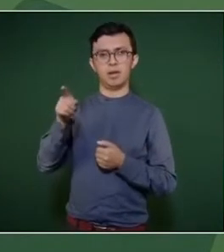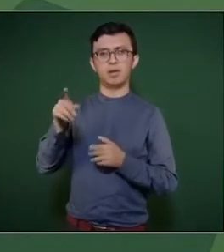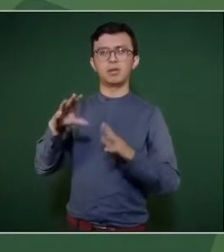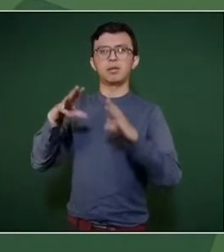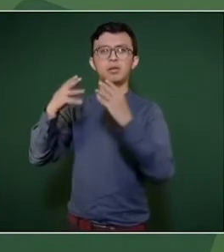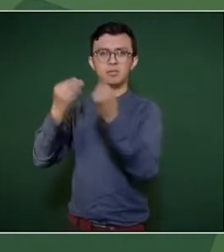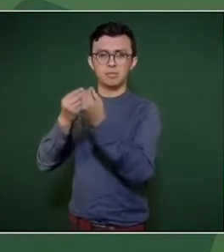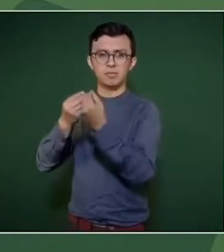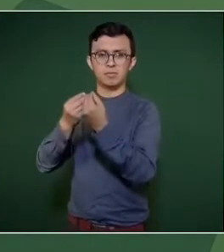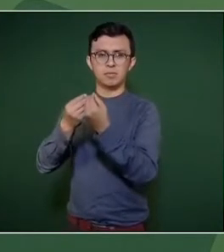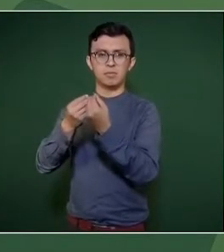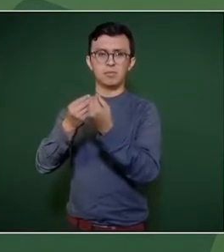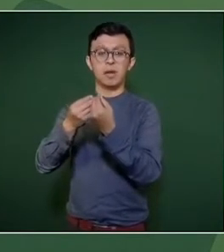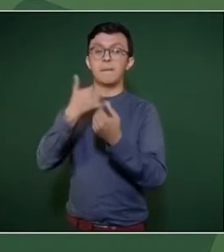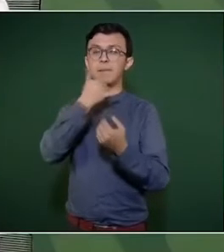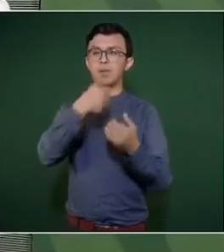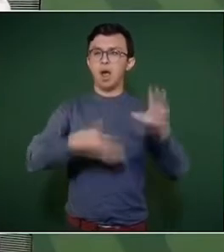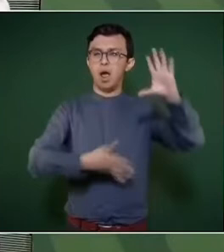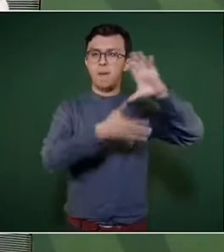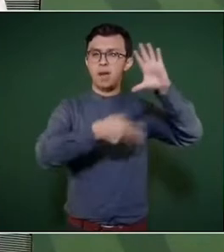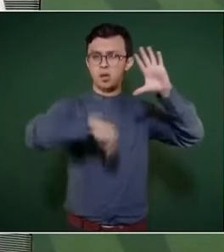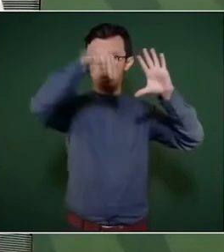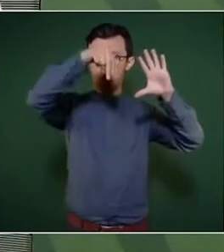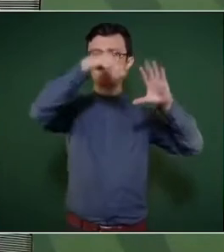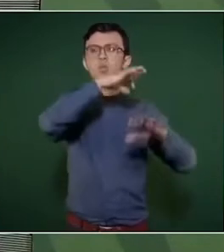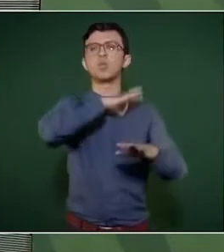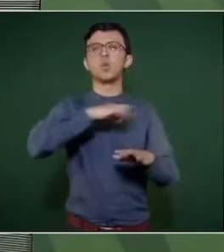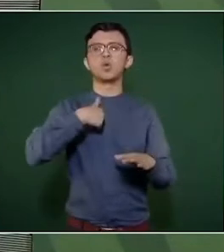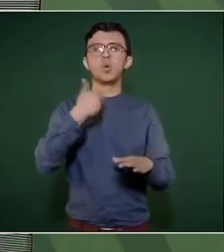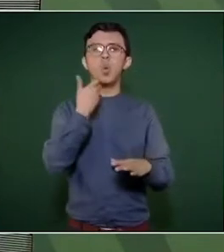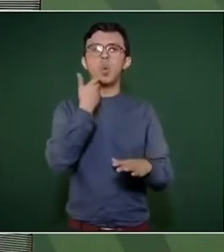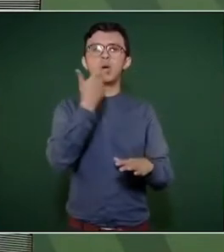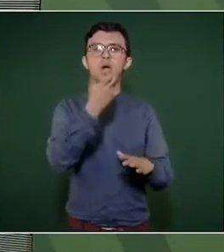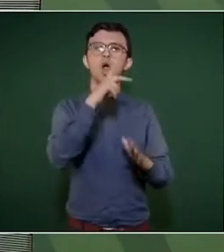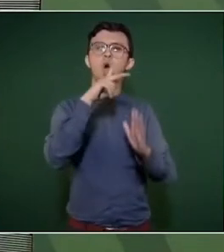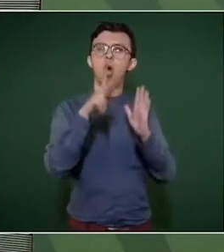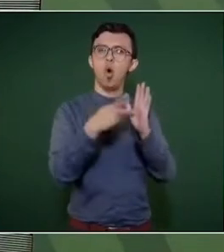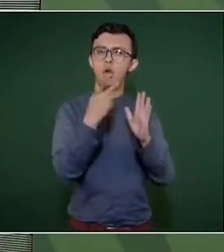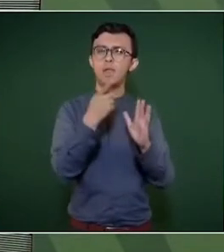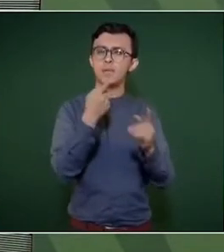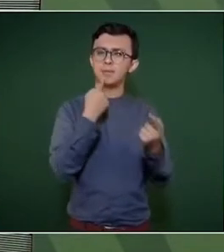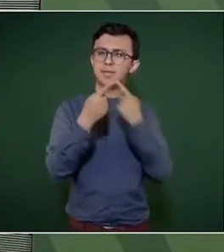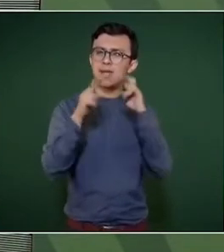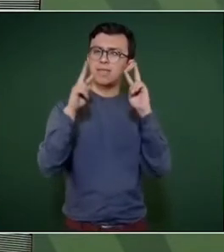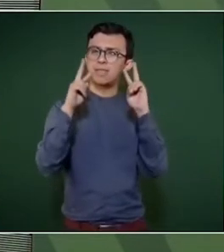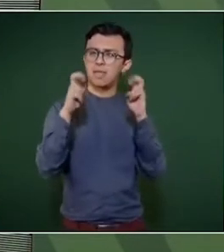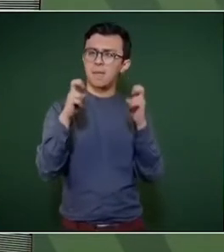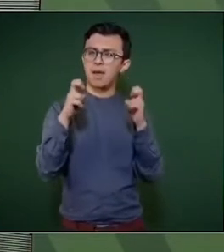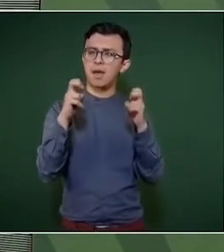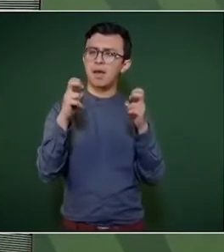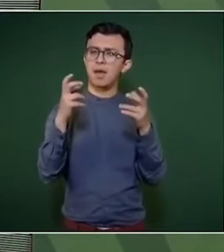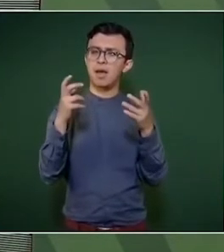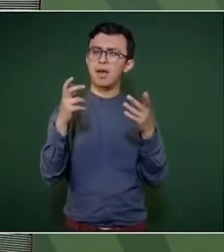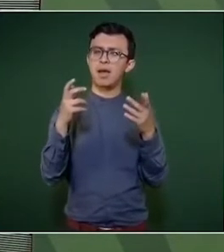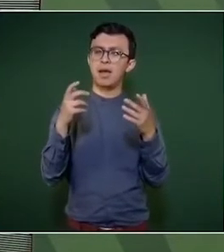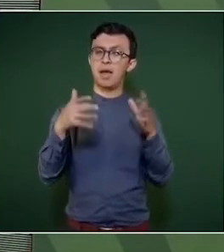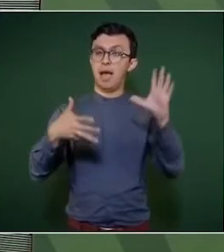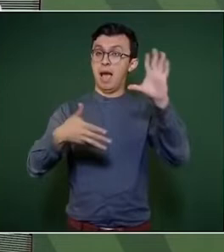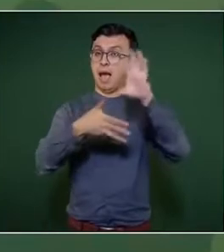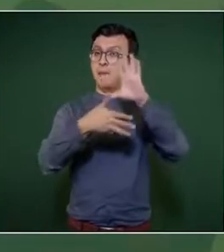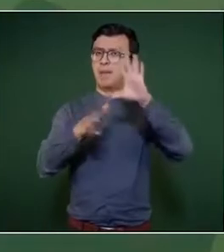en esa cumbre de América del Norte, tratar de nuevo lo de la integración de